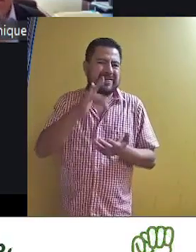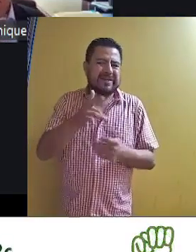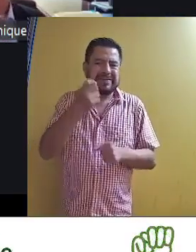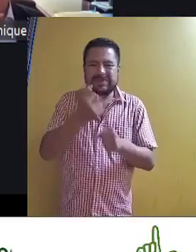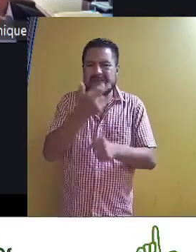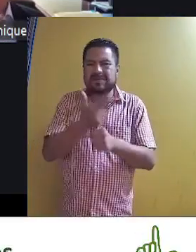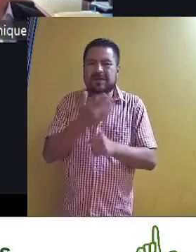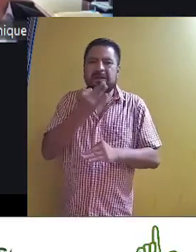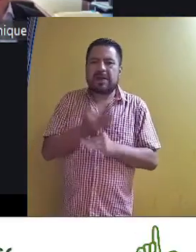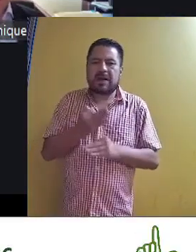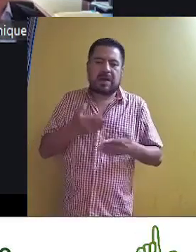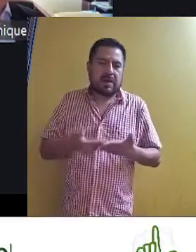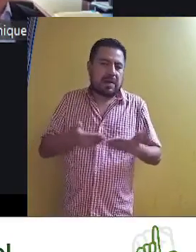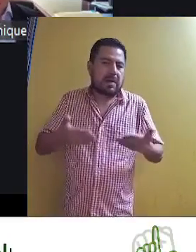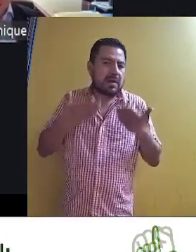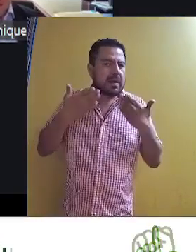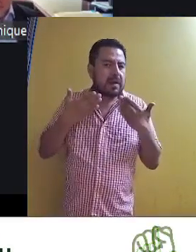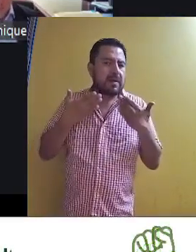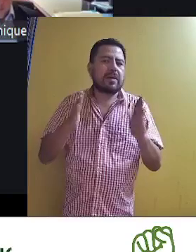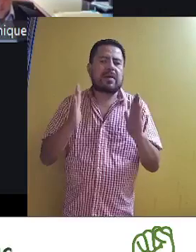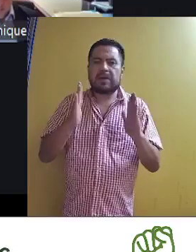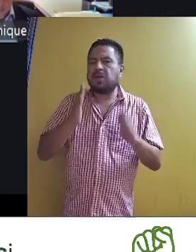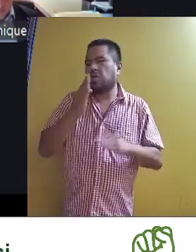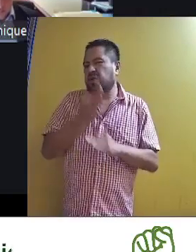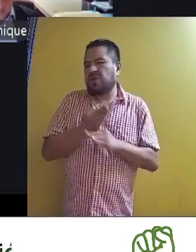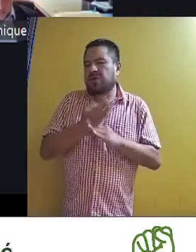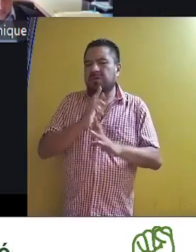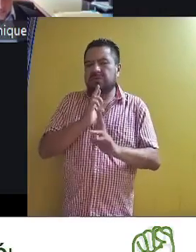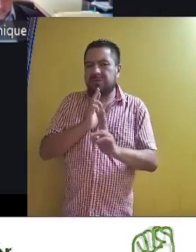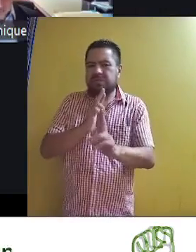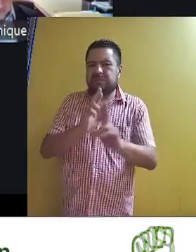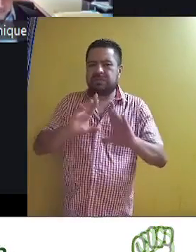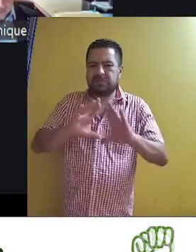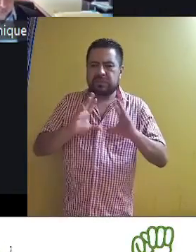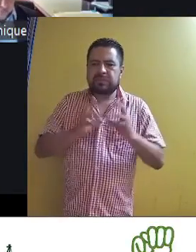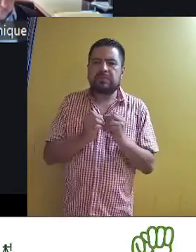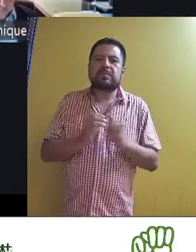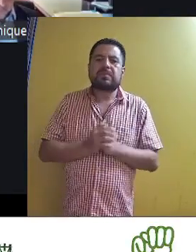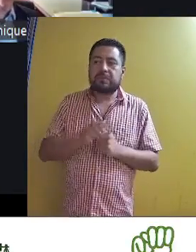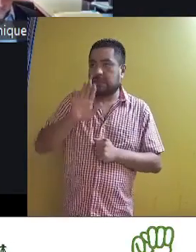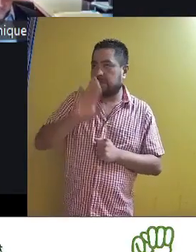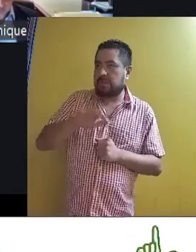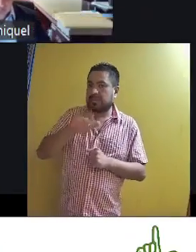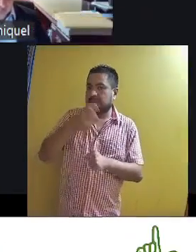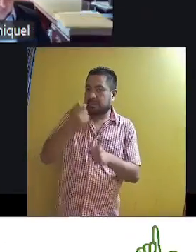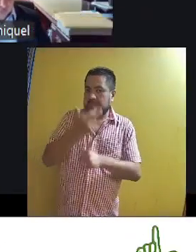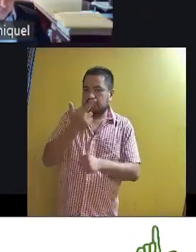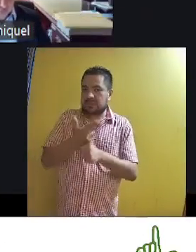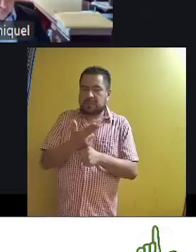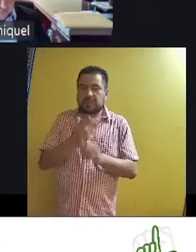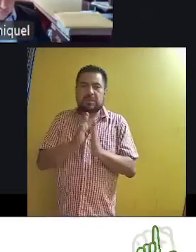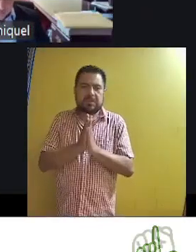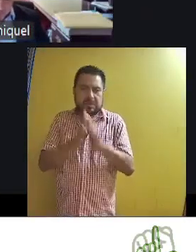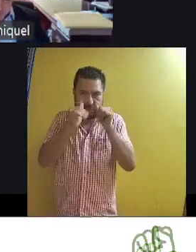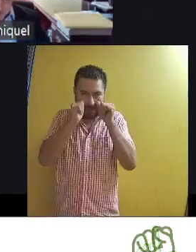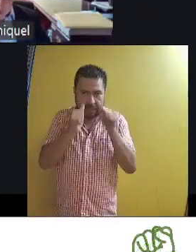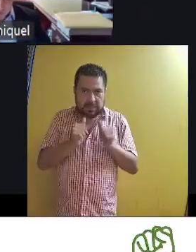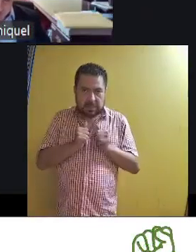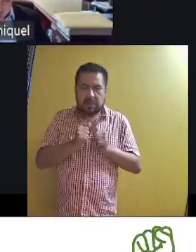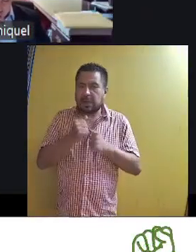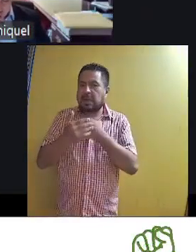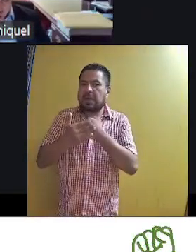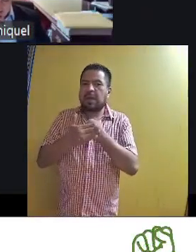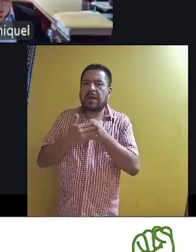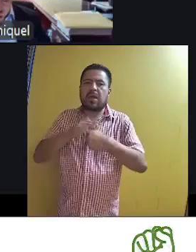general. En consecuencia, se declara abierta la presente sesión de resolución. Le solicito, secretario general, atentamente, nos